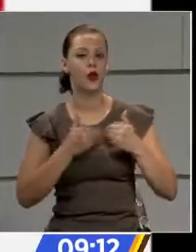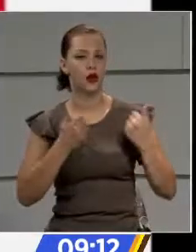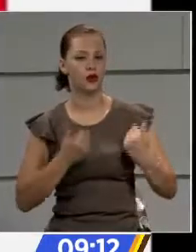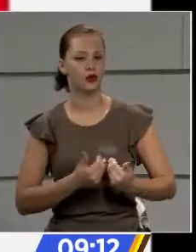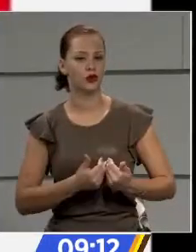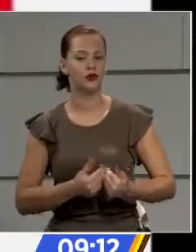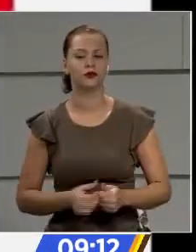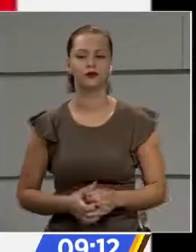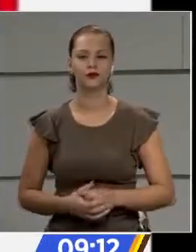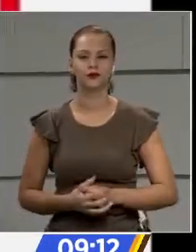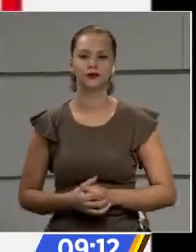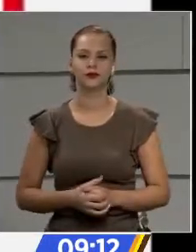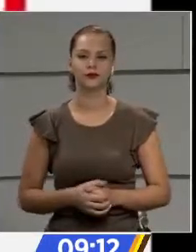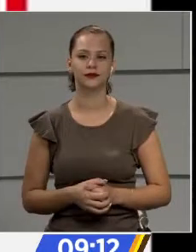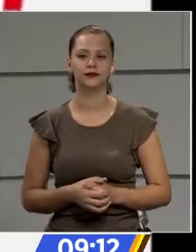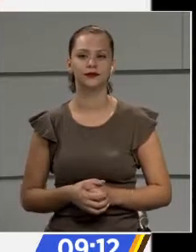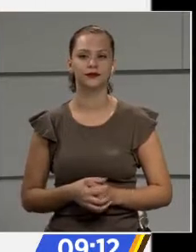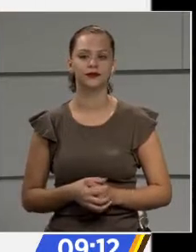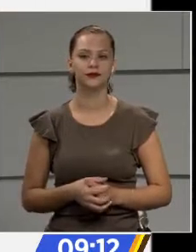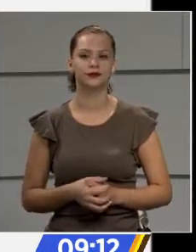Corazón.